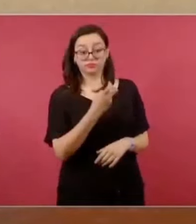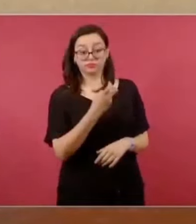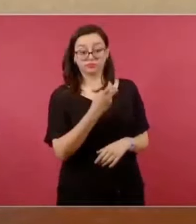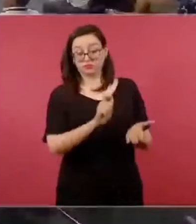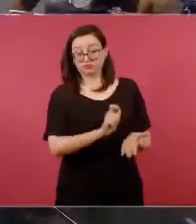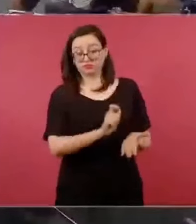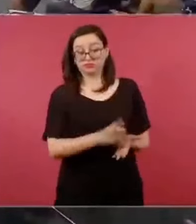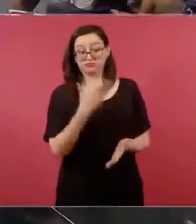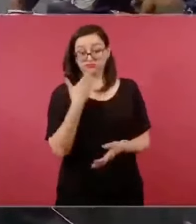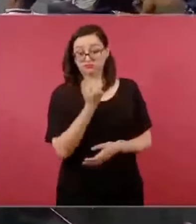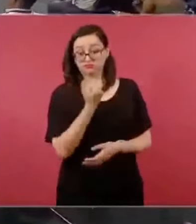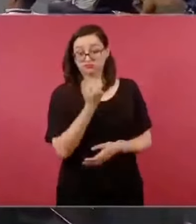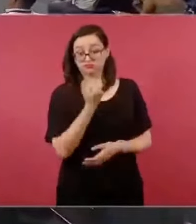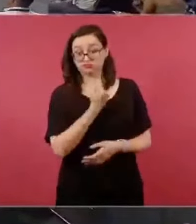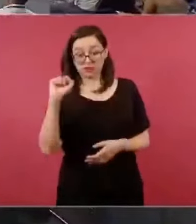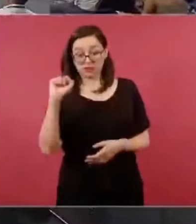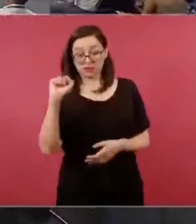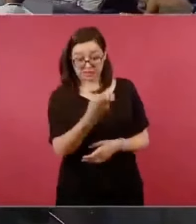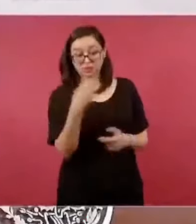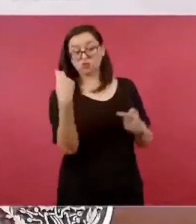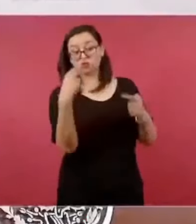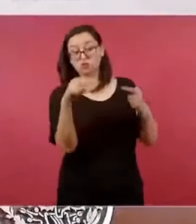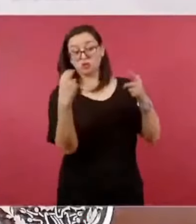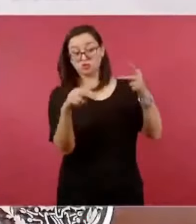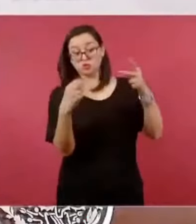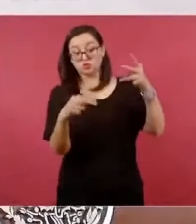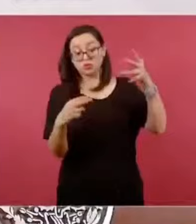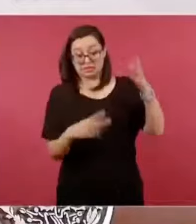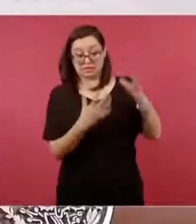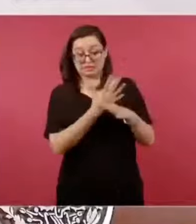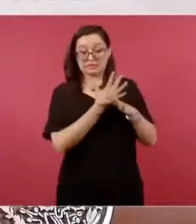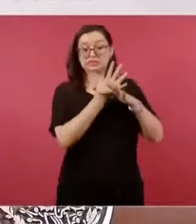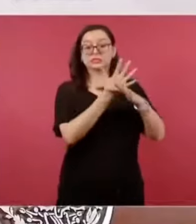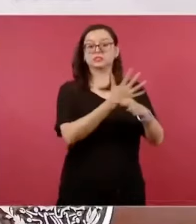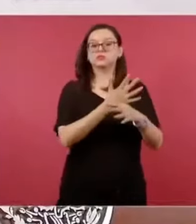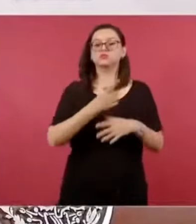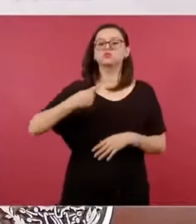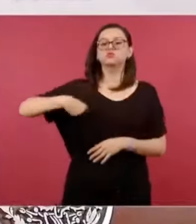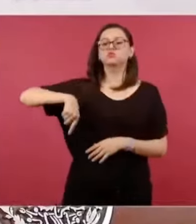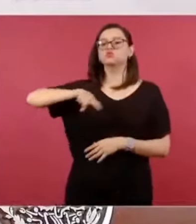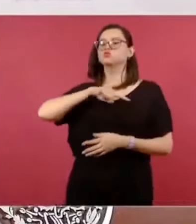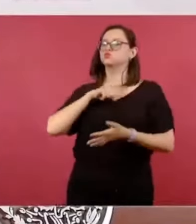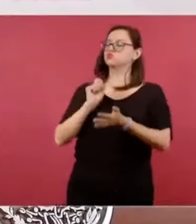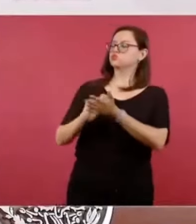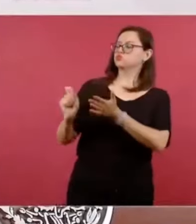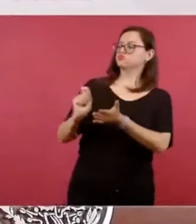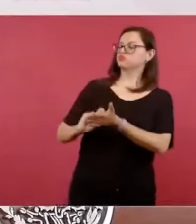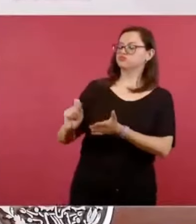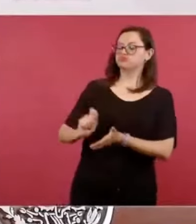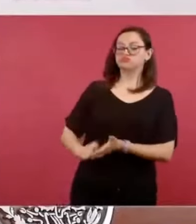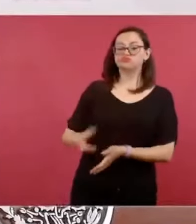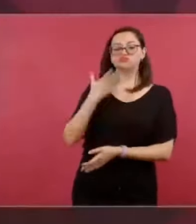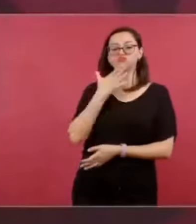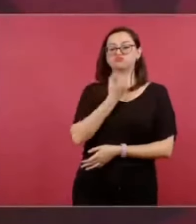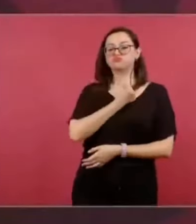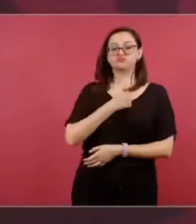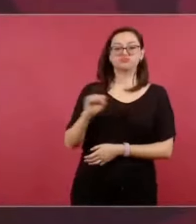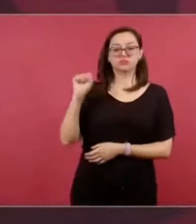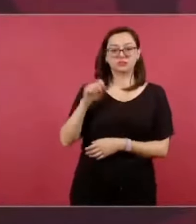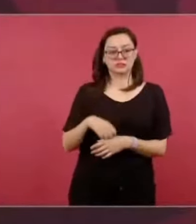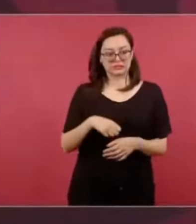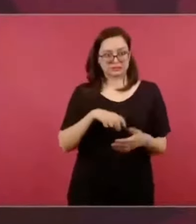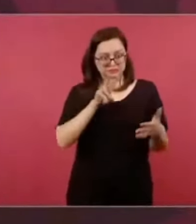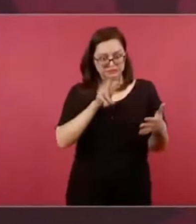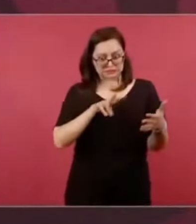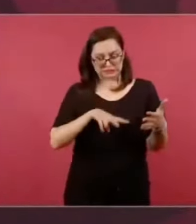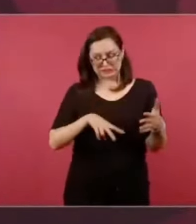Esa, no, esa es la que quiero. Estas son nuestras plumas. Sí. Y con